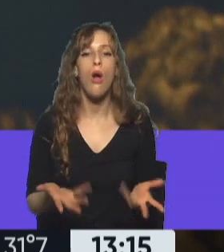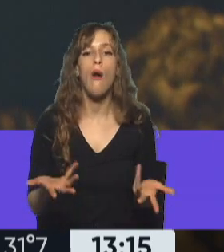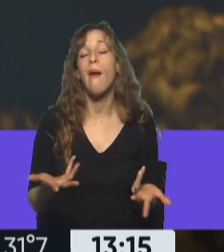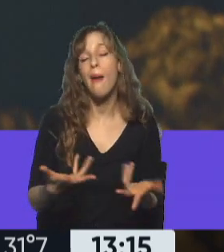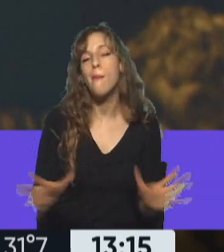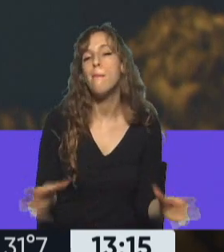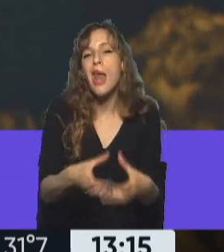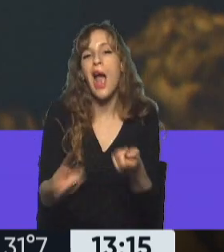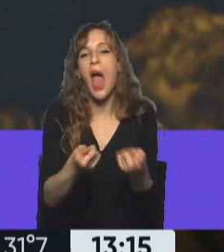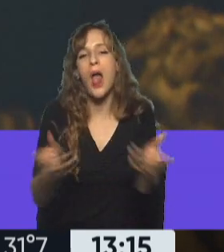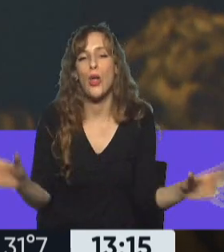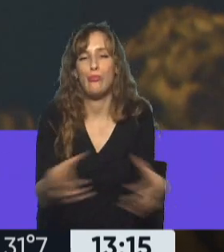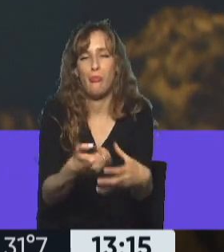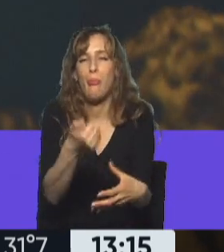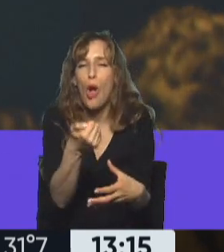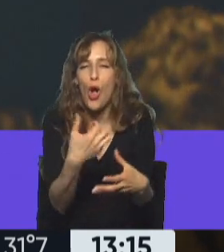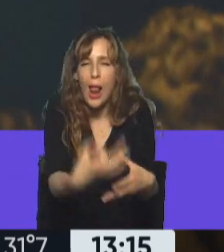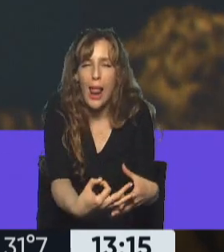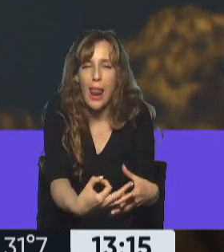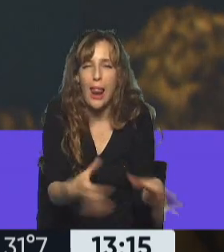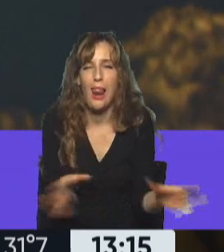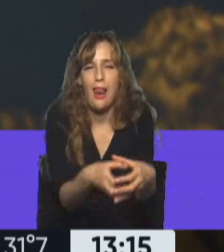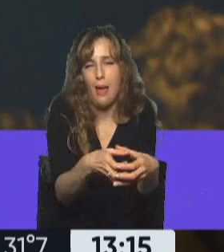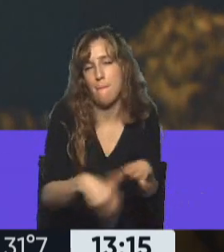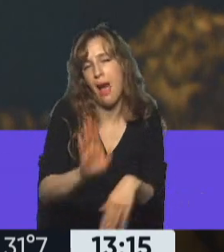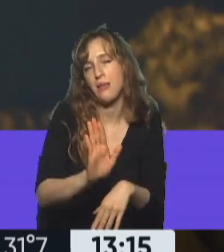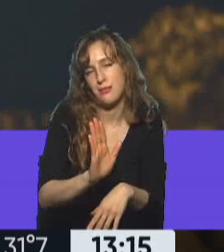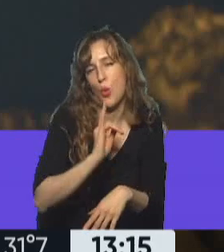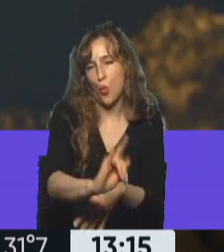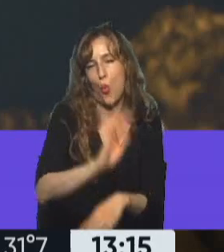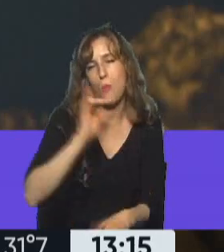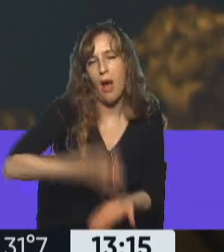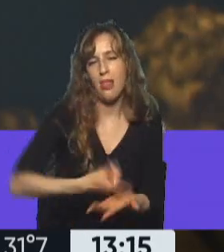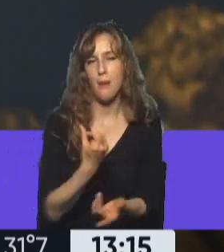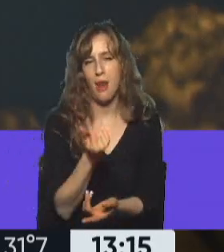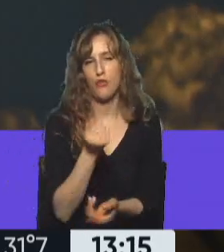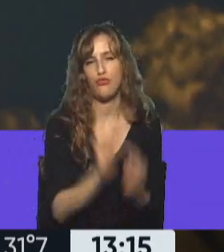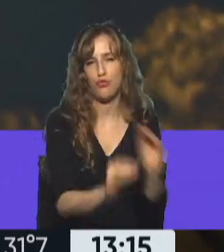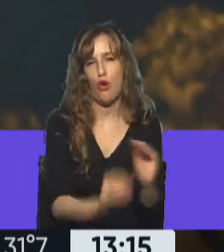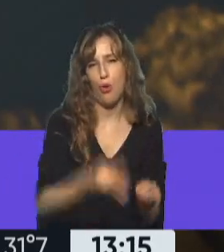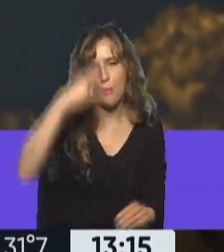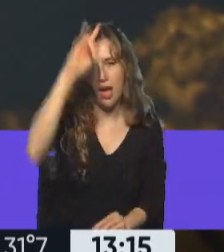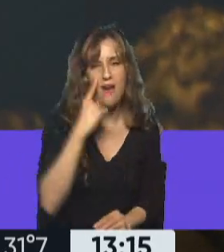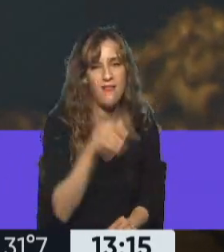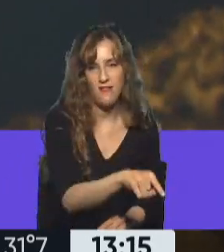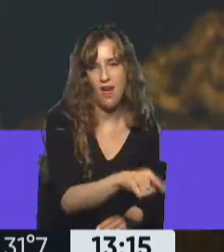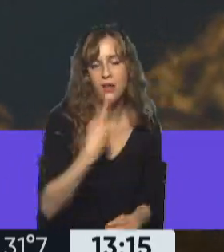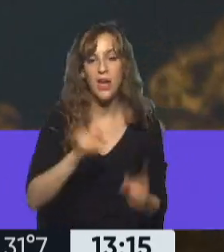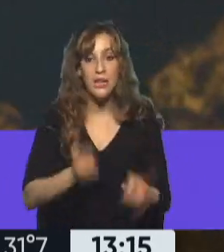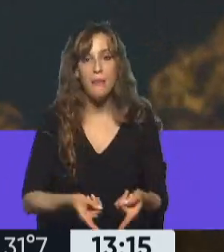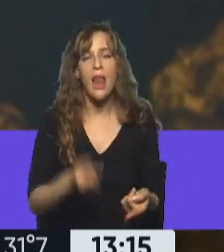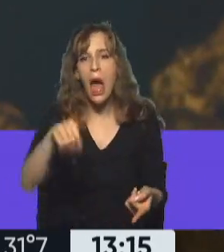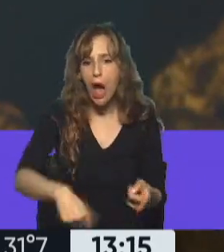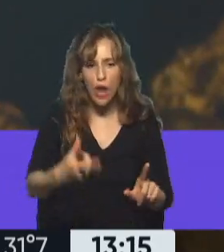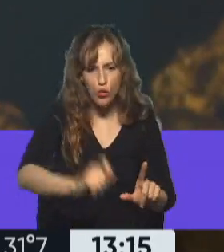mercado concentrado, como todo en Argentina, tiene un nivel de concentración elevado. Y finalmente, ¿qué ocurrió para que en el último tiempo subiera?